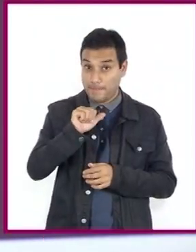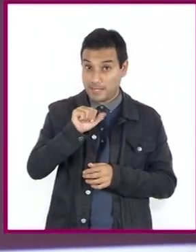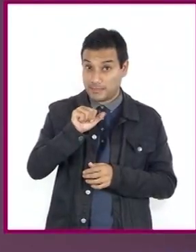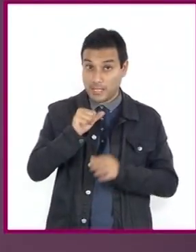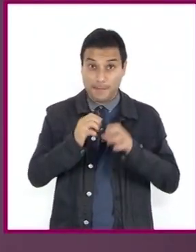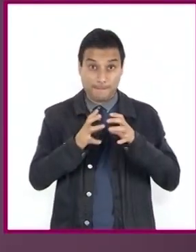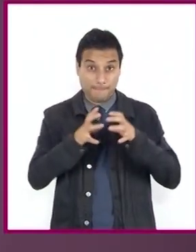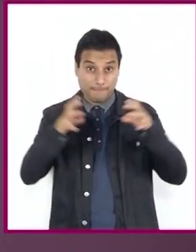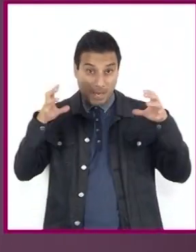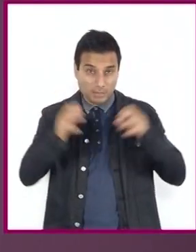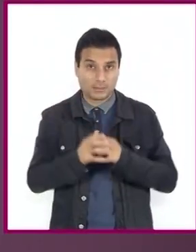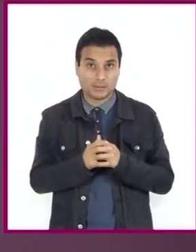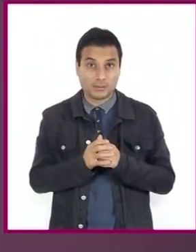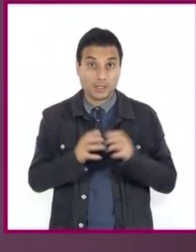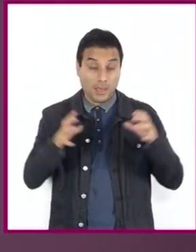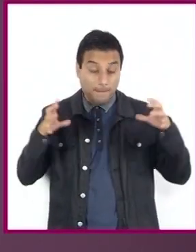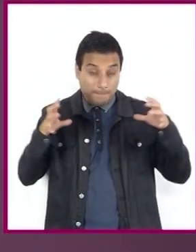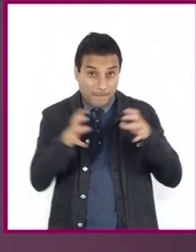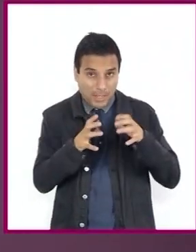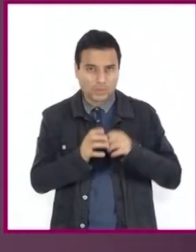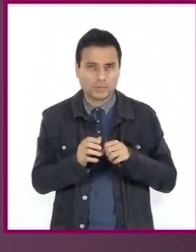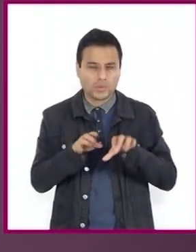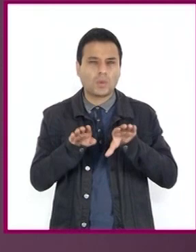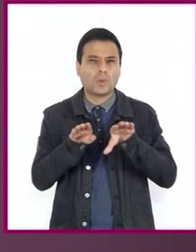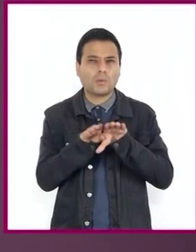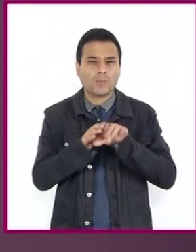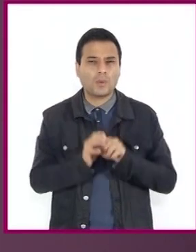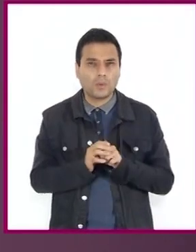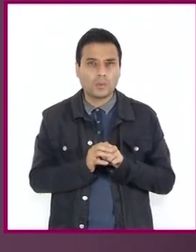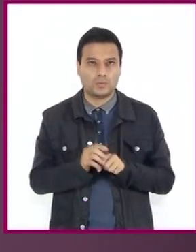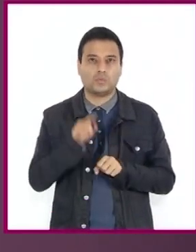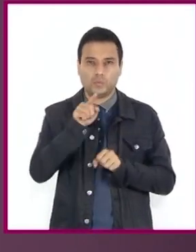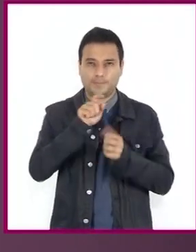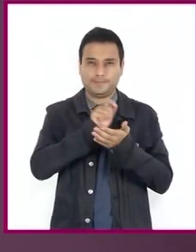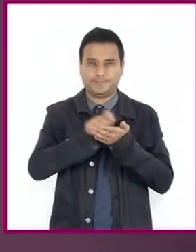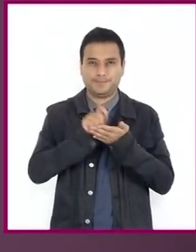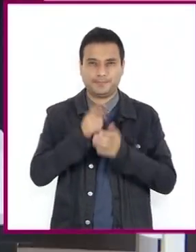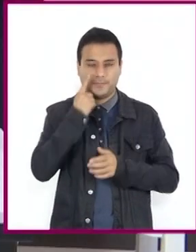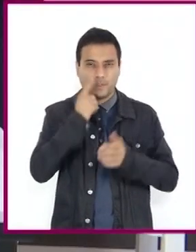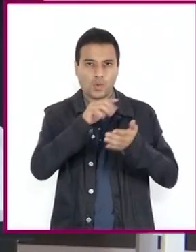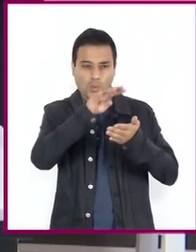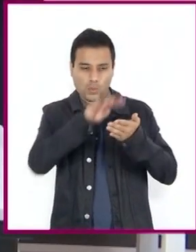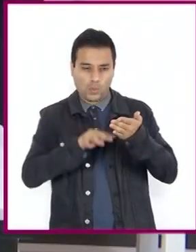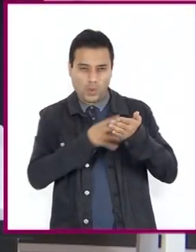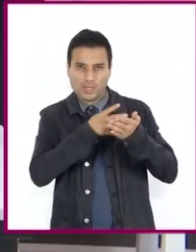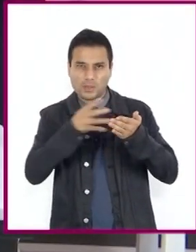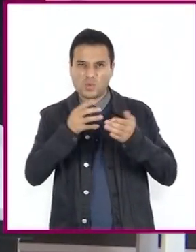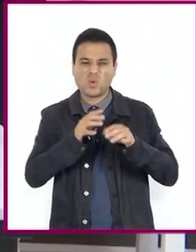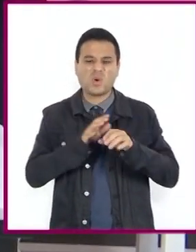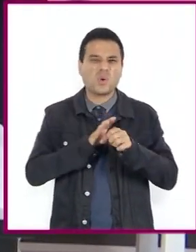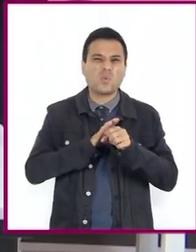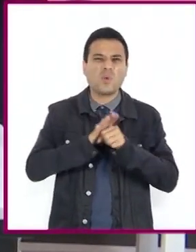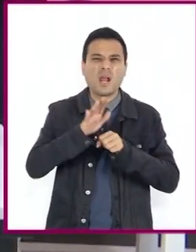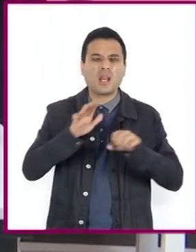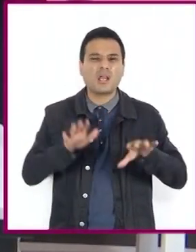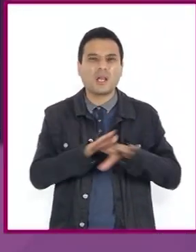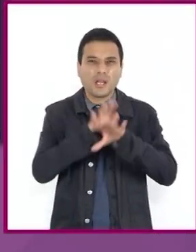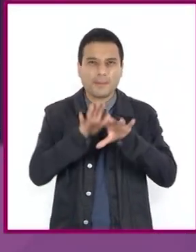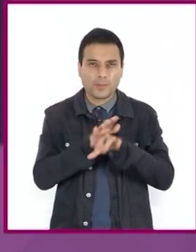igual? Señalen con una palomita en el siguiente cuadro de palabras qué cambios químicos observaron durante la